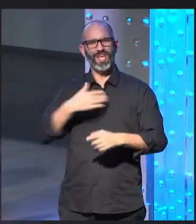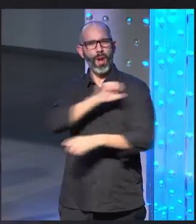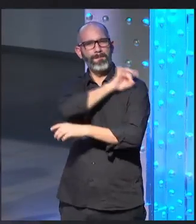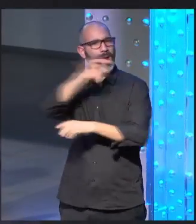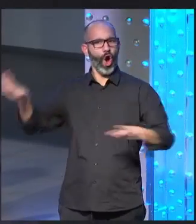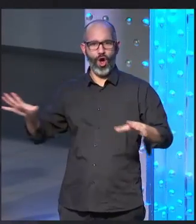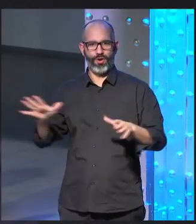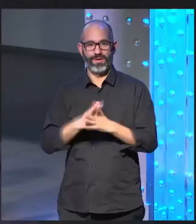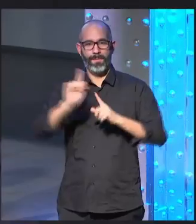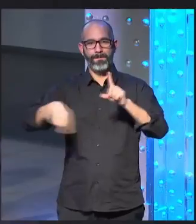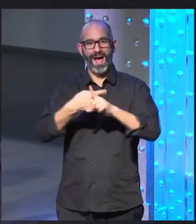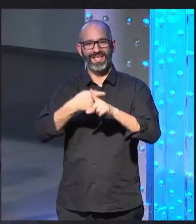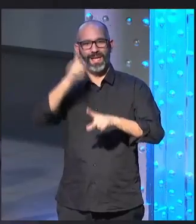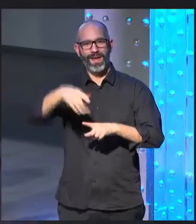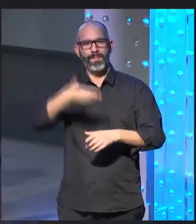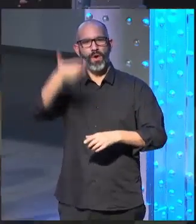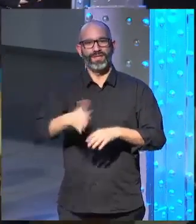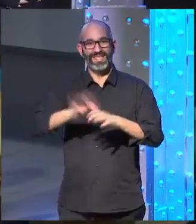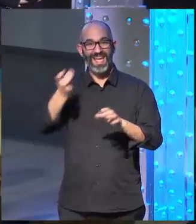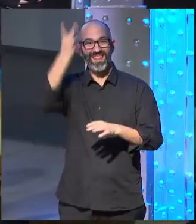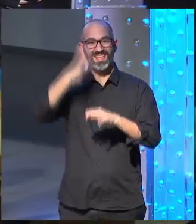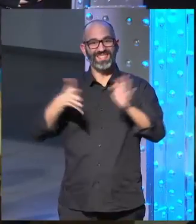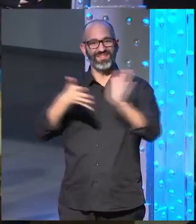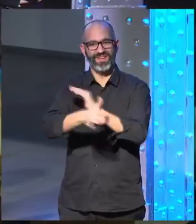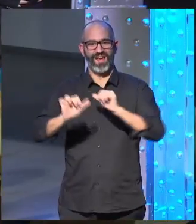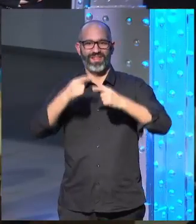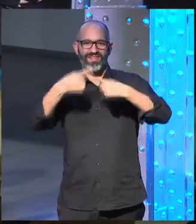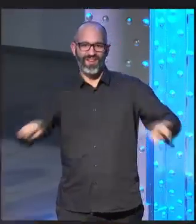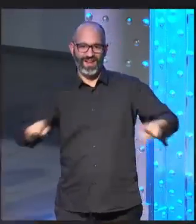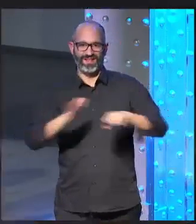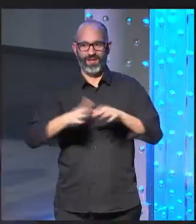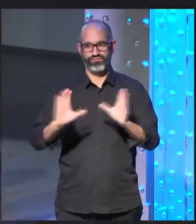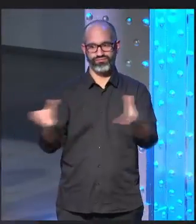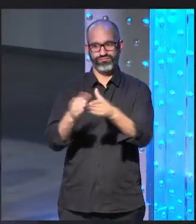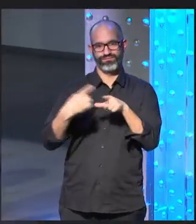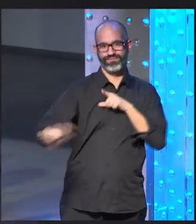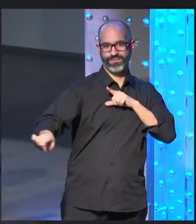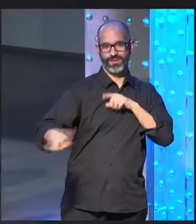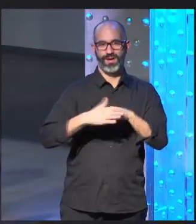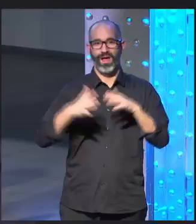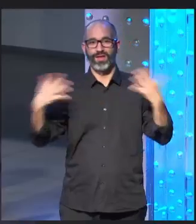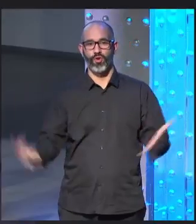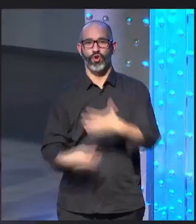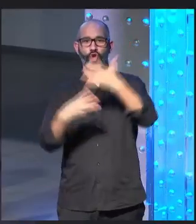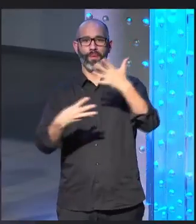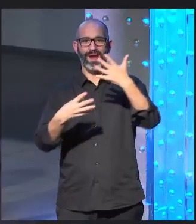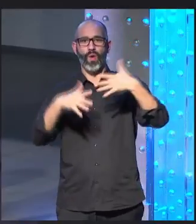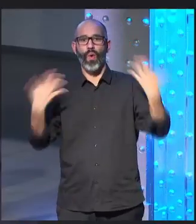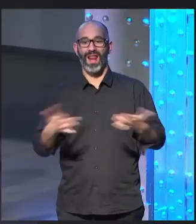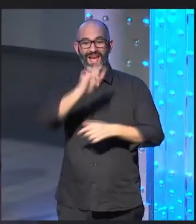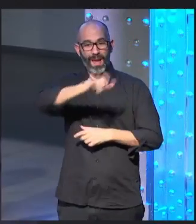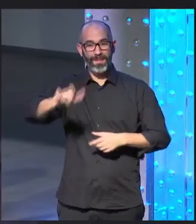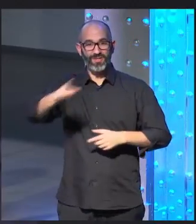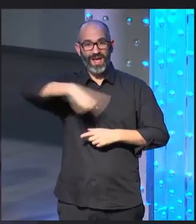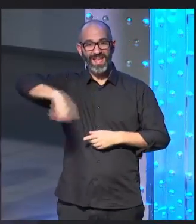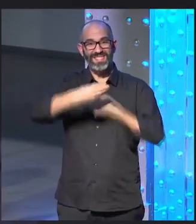clave es ser diferente. Encuentra tu salsa secreta, sería el eslogan. Y las personas hacen, y la novena sería, las personas